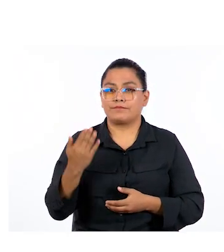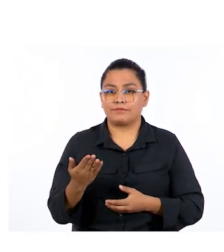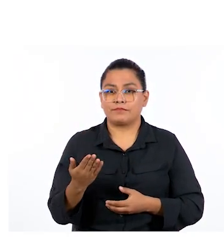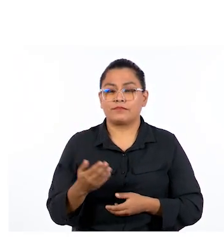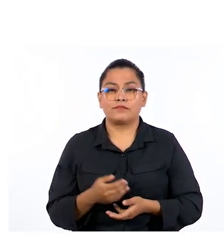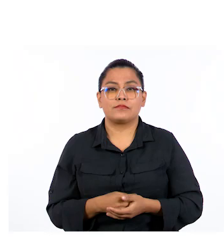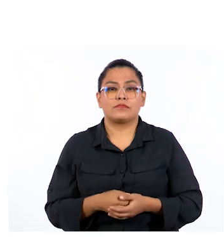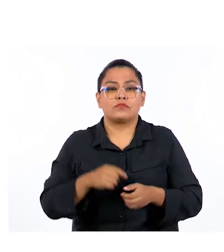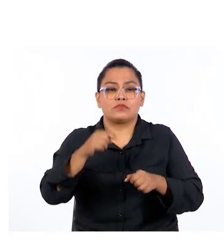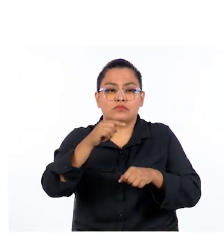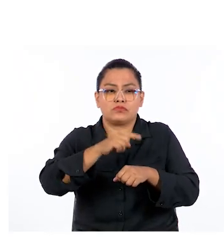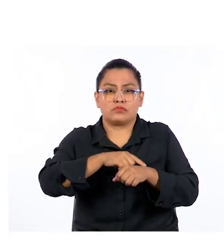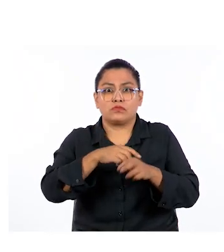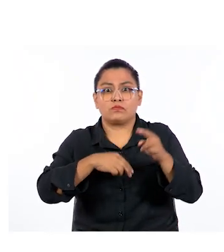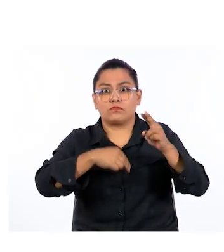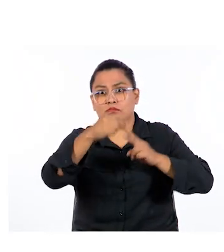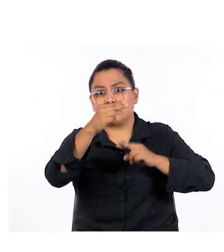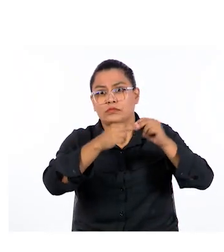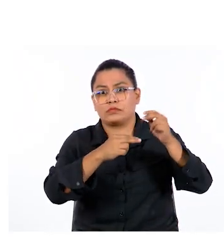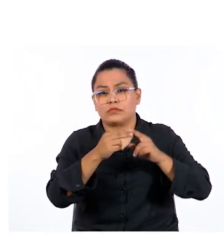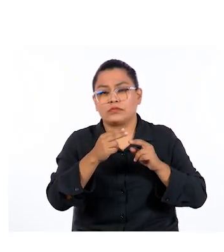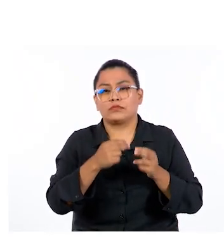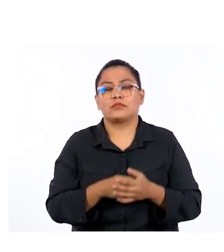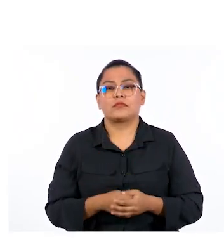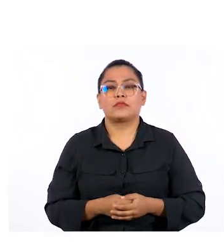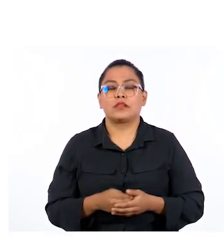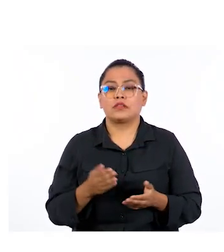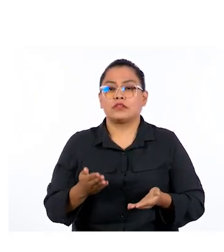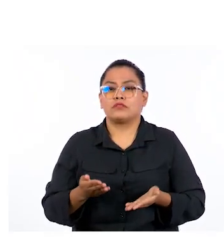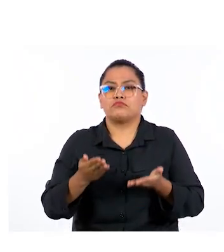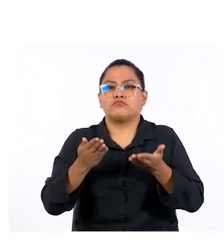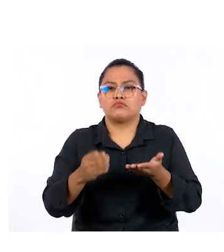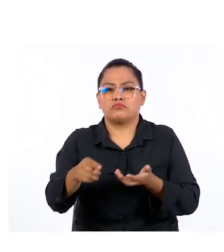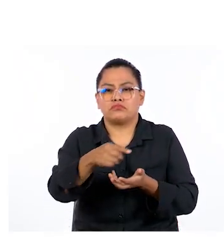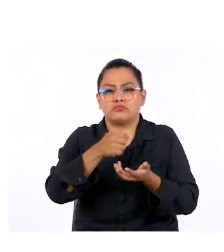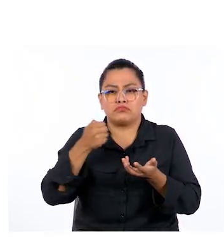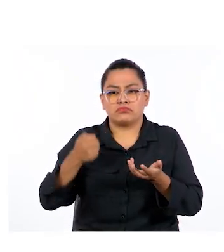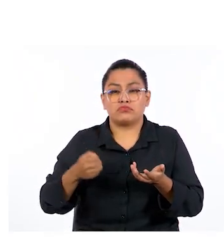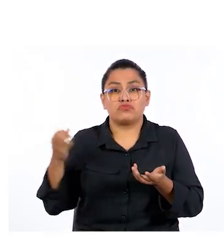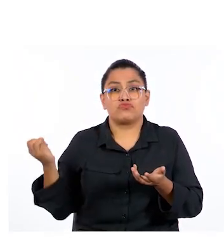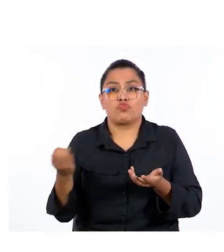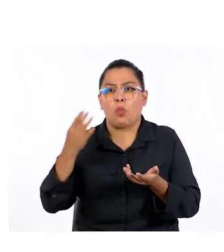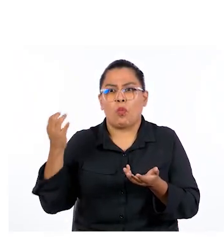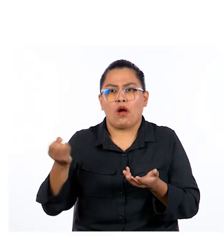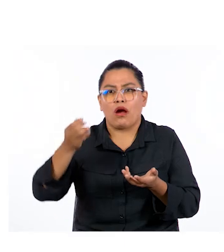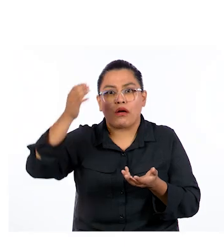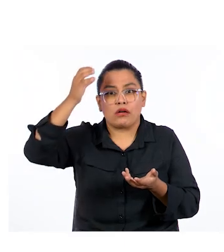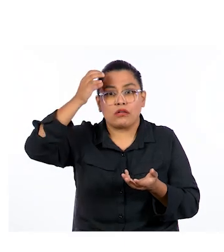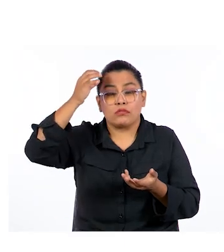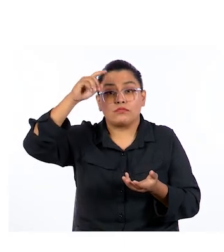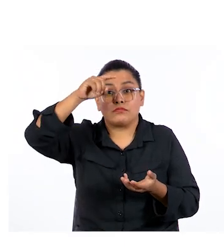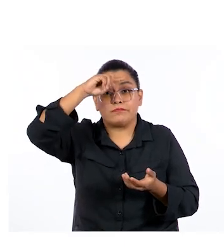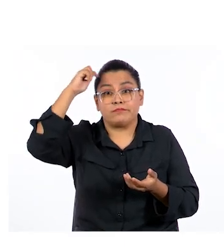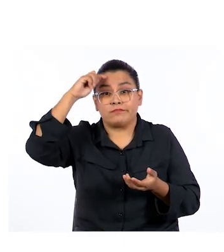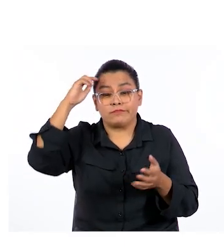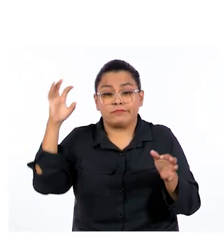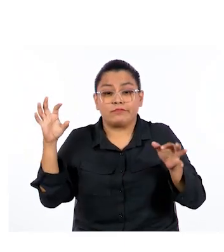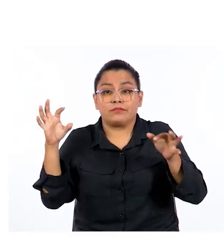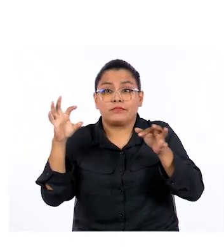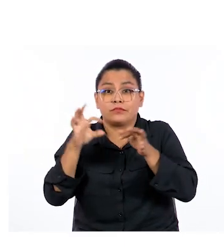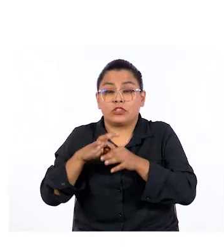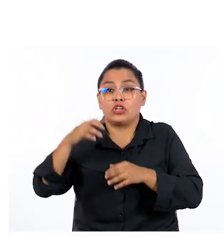construcción, se dota al estudiante de conocimiento nuevo a través del trabajo colaborativo con el docente y sus